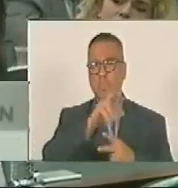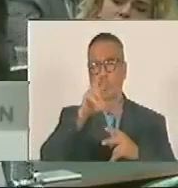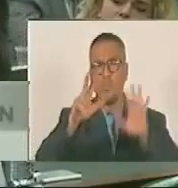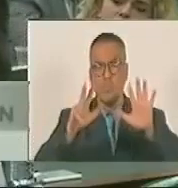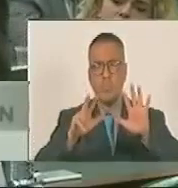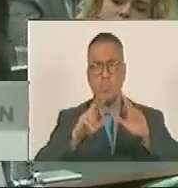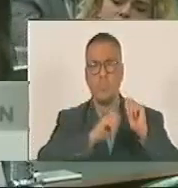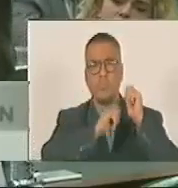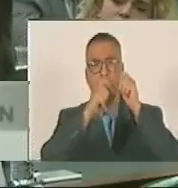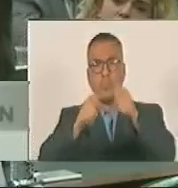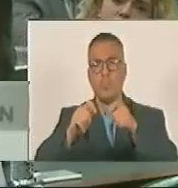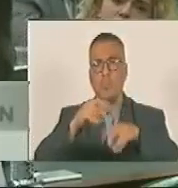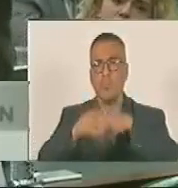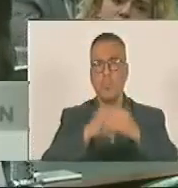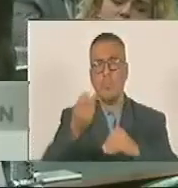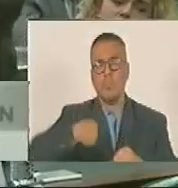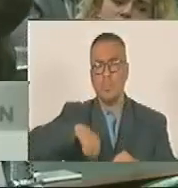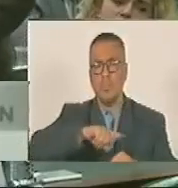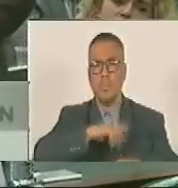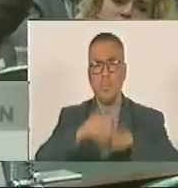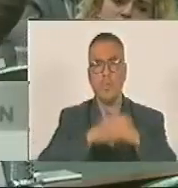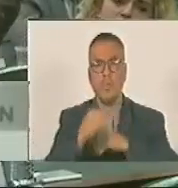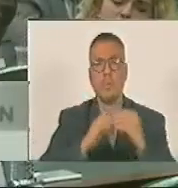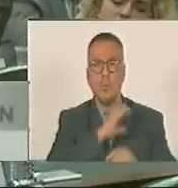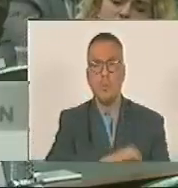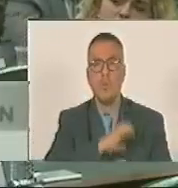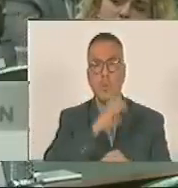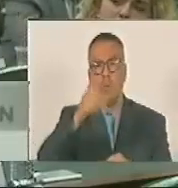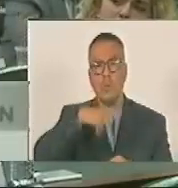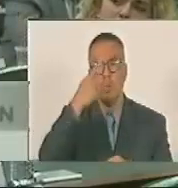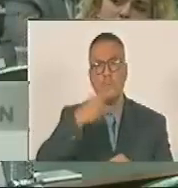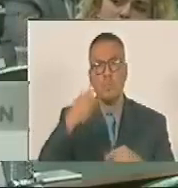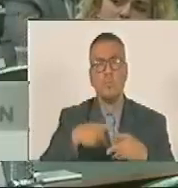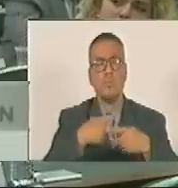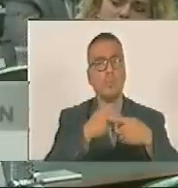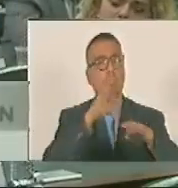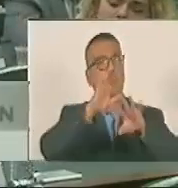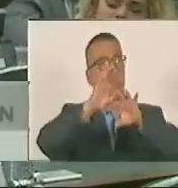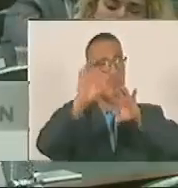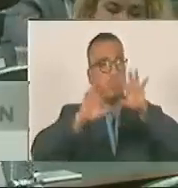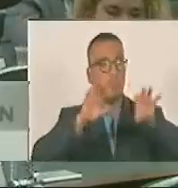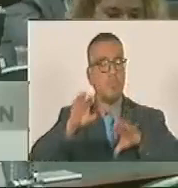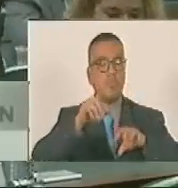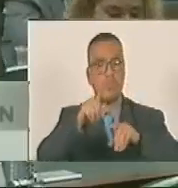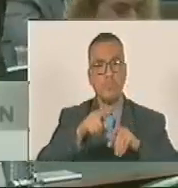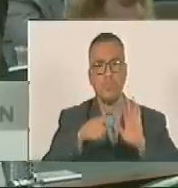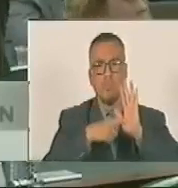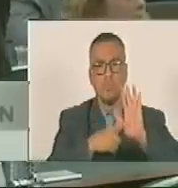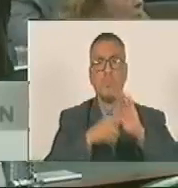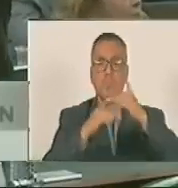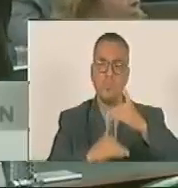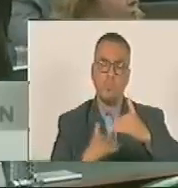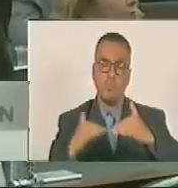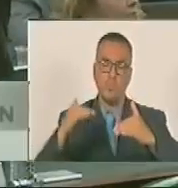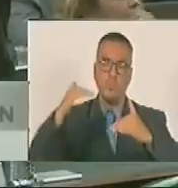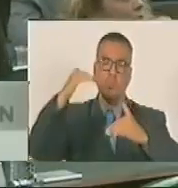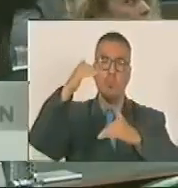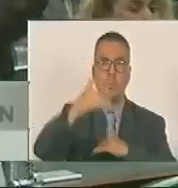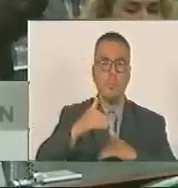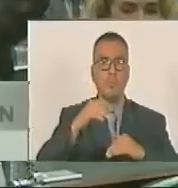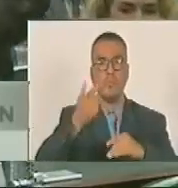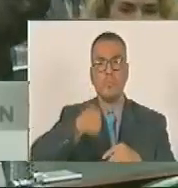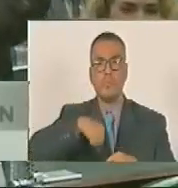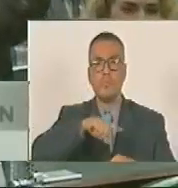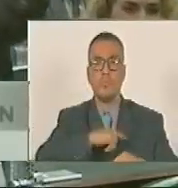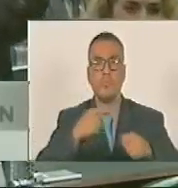38ª designación que hacemos en la Comisión de Política Exterior, lo que revela un salto cualitativo en